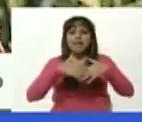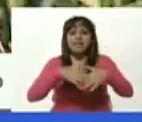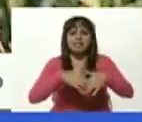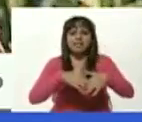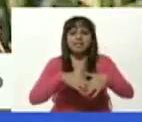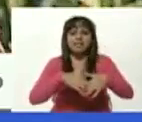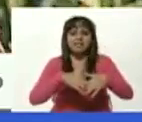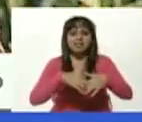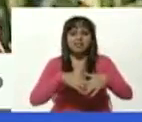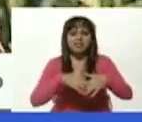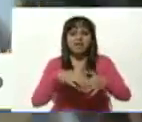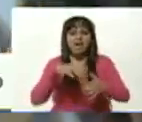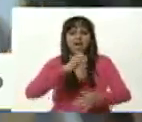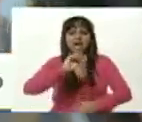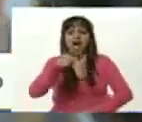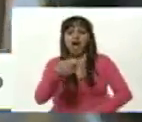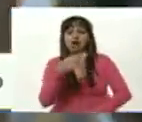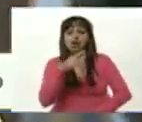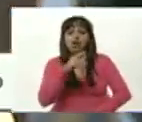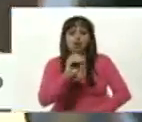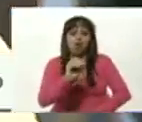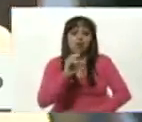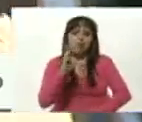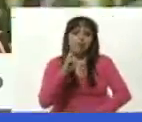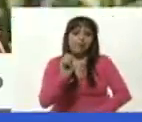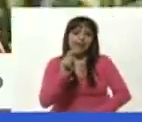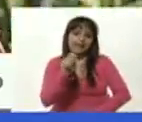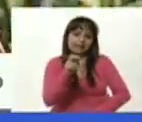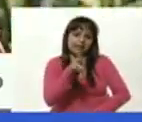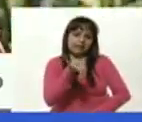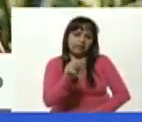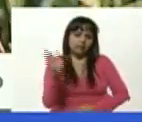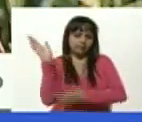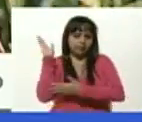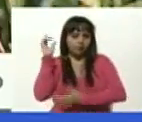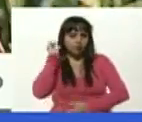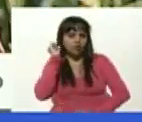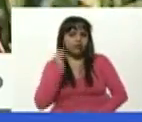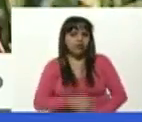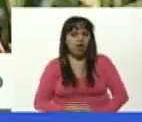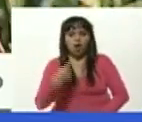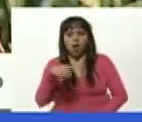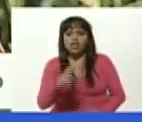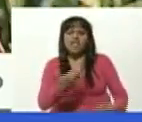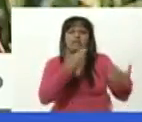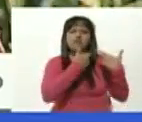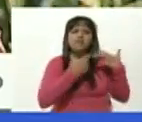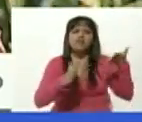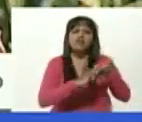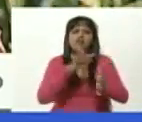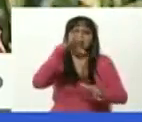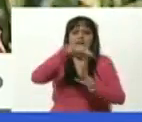Alejandra González, María Alejandra. A la gerente general de Semillas Híbridas,